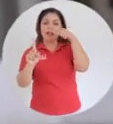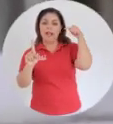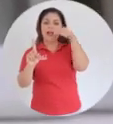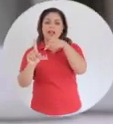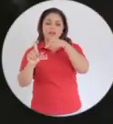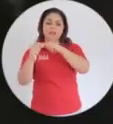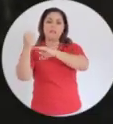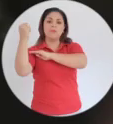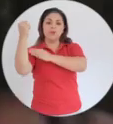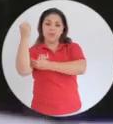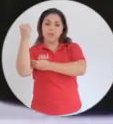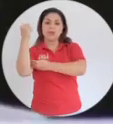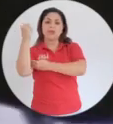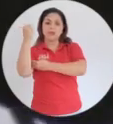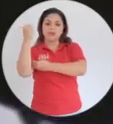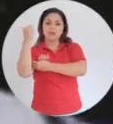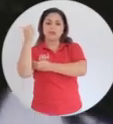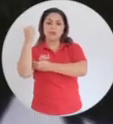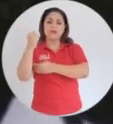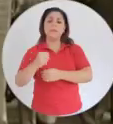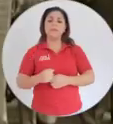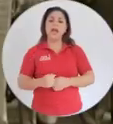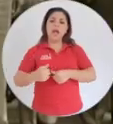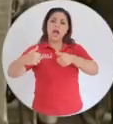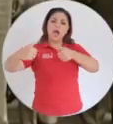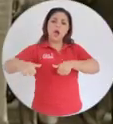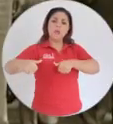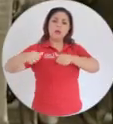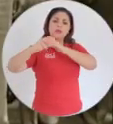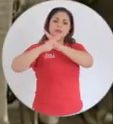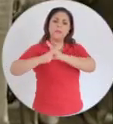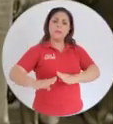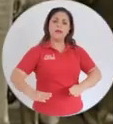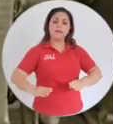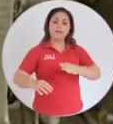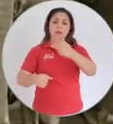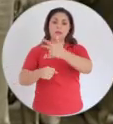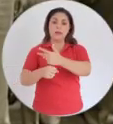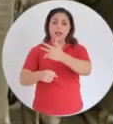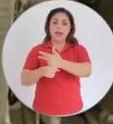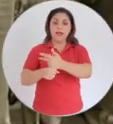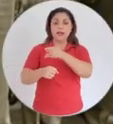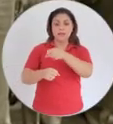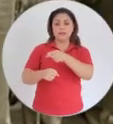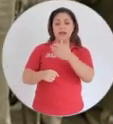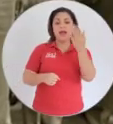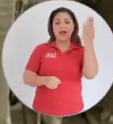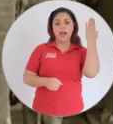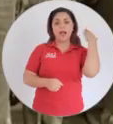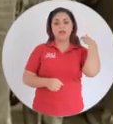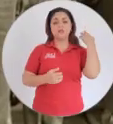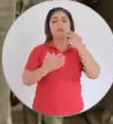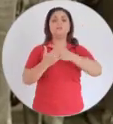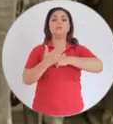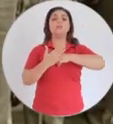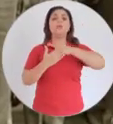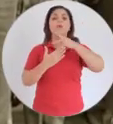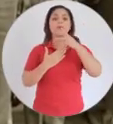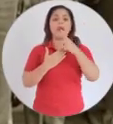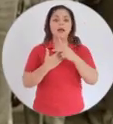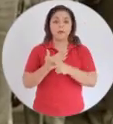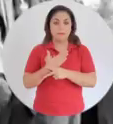Los acuerdos de paz de Guatemala, que eran un programa, así lo dije yo en aquella